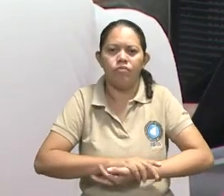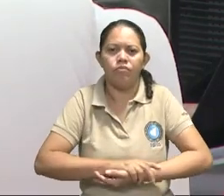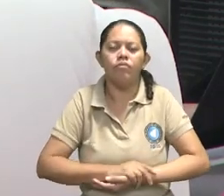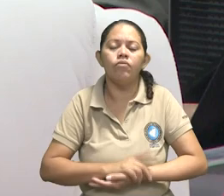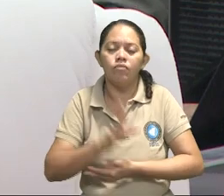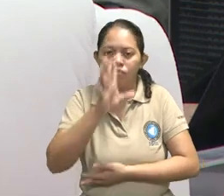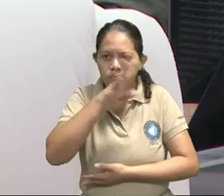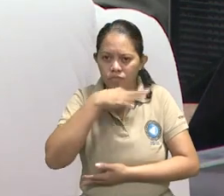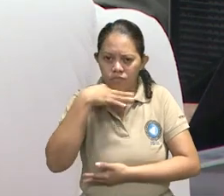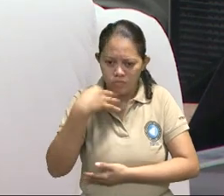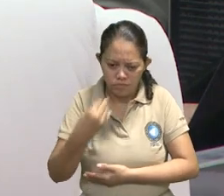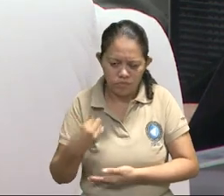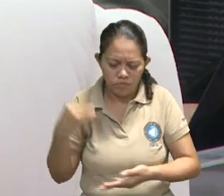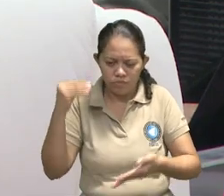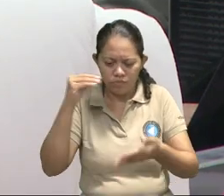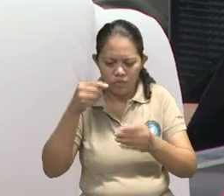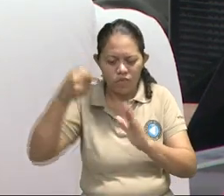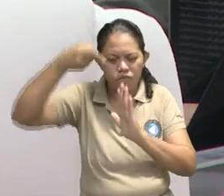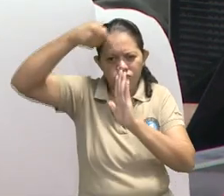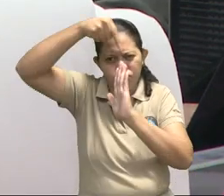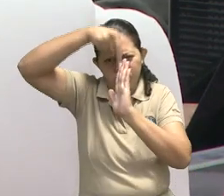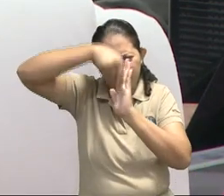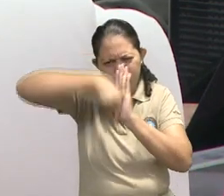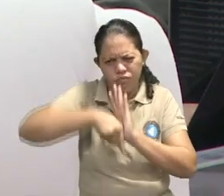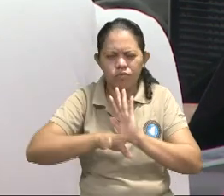que realmente aborde a profundidad